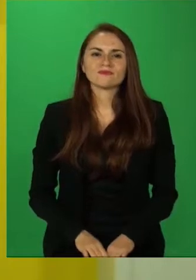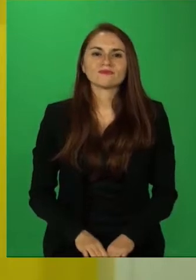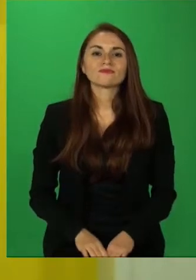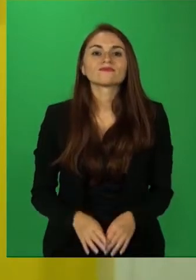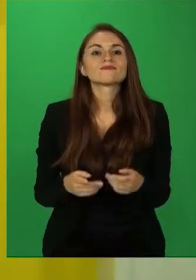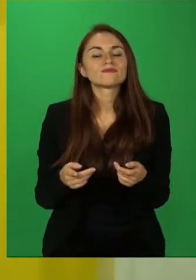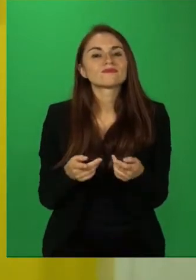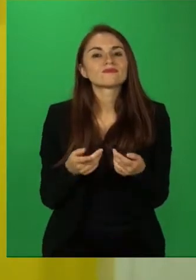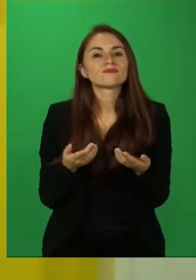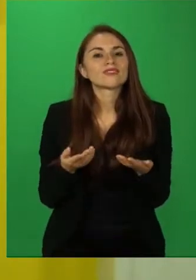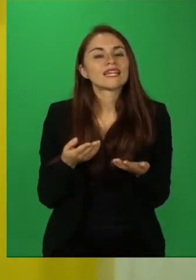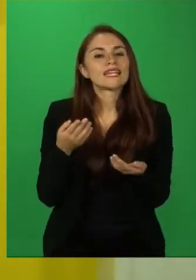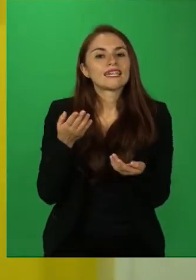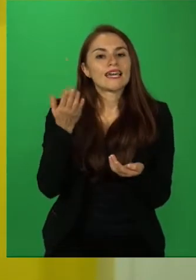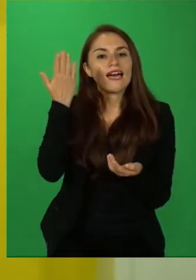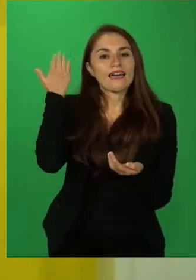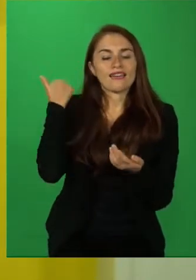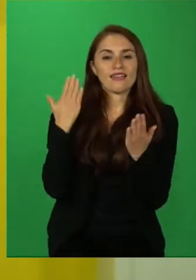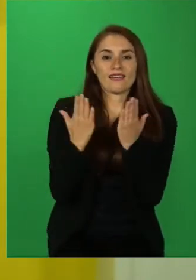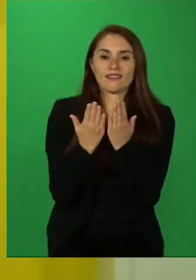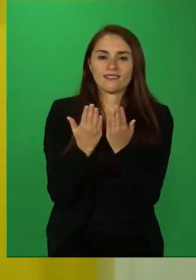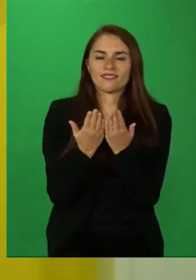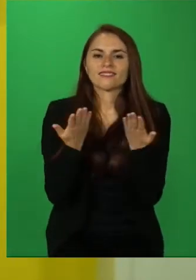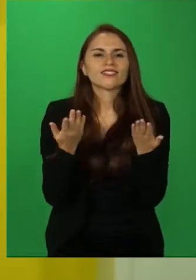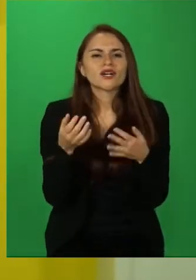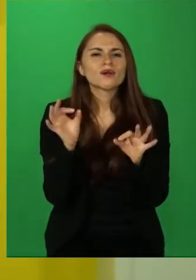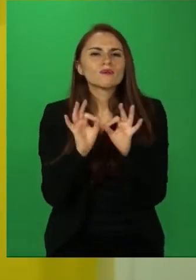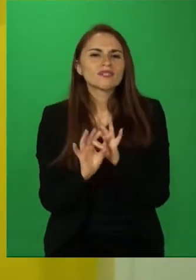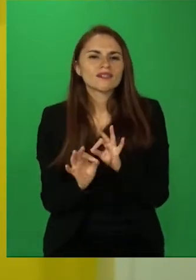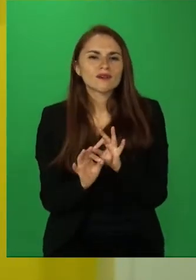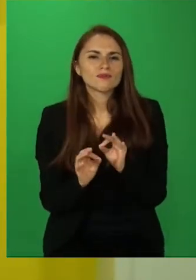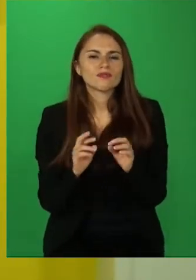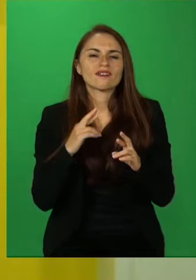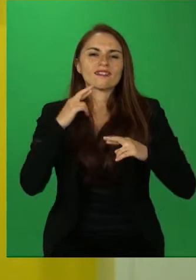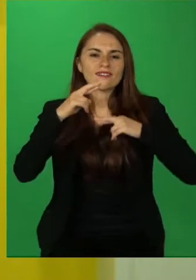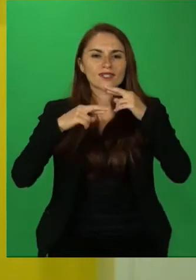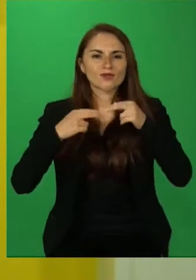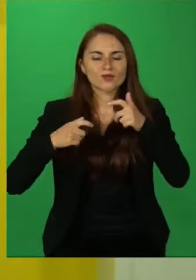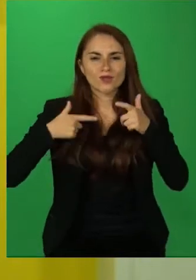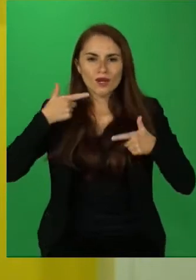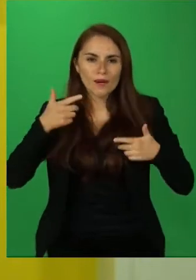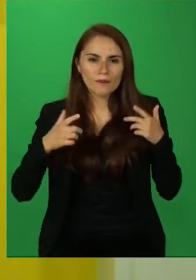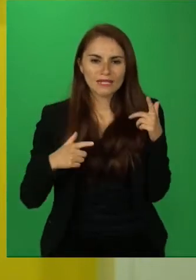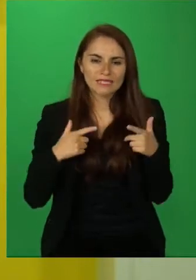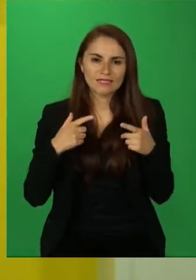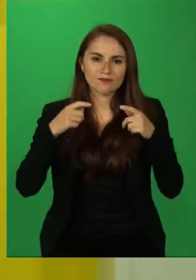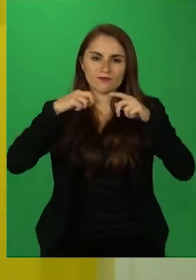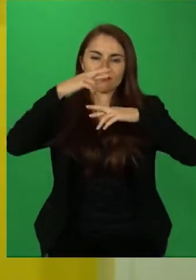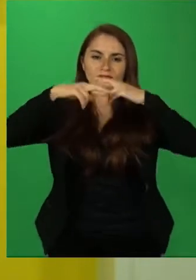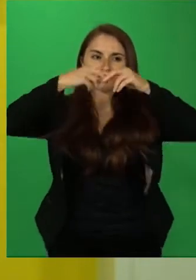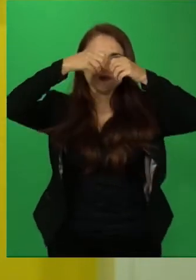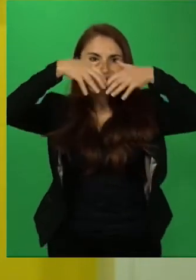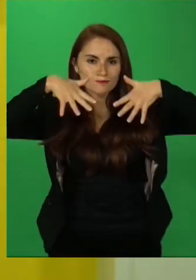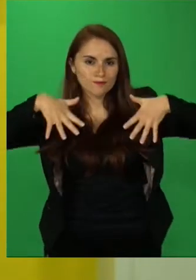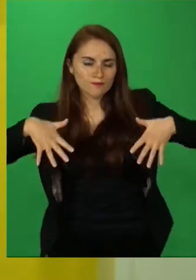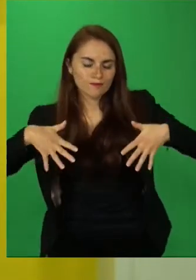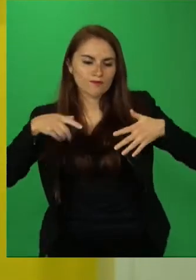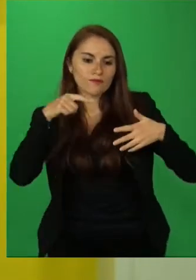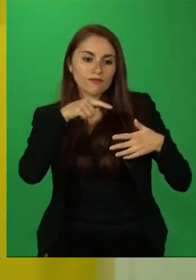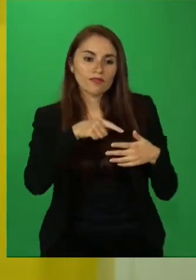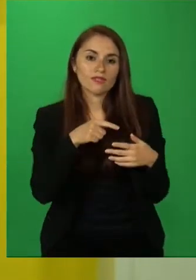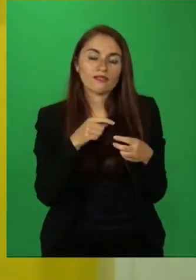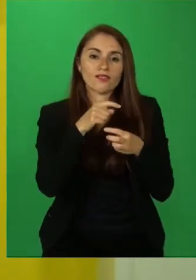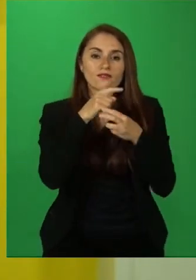Lo que revisamos la clase anterior son los recursos expresivos, ¿ya? O los recursos lingüísticos. Y